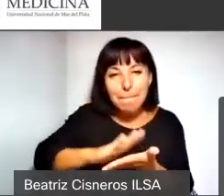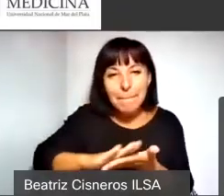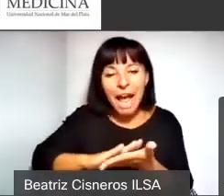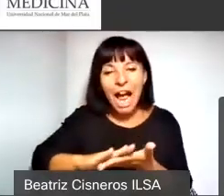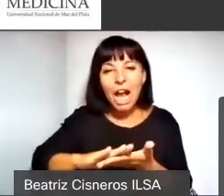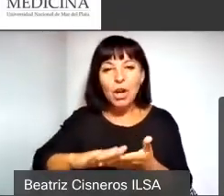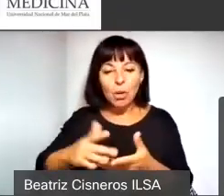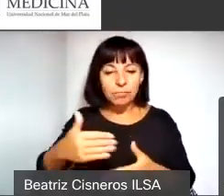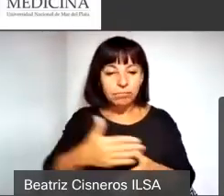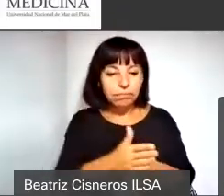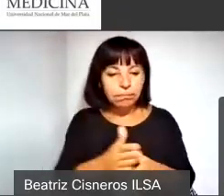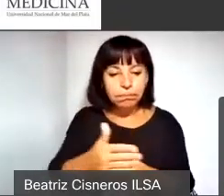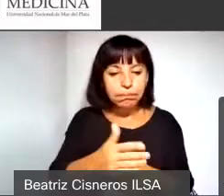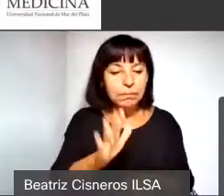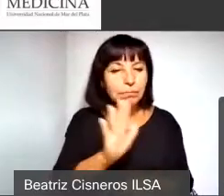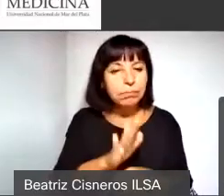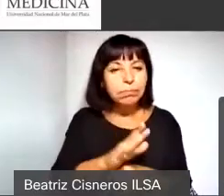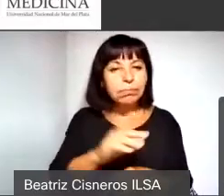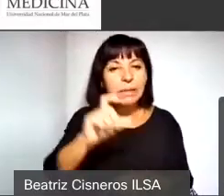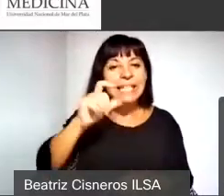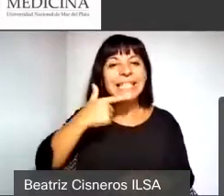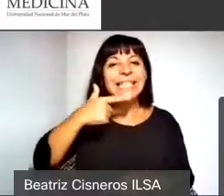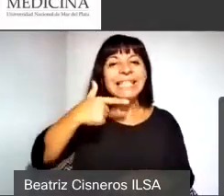cisternas individualmente.